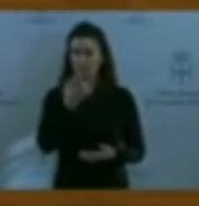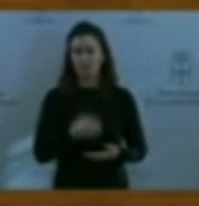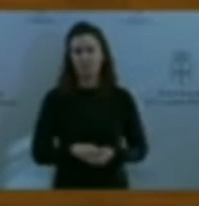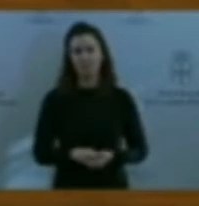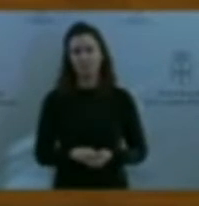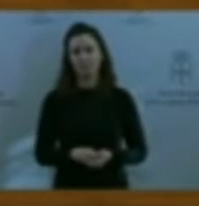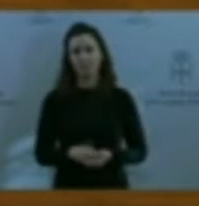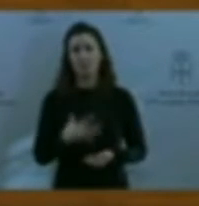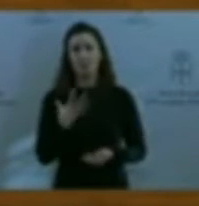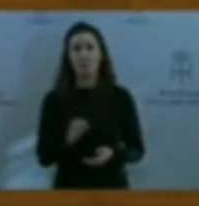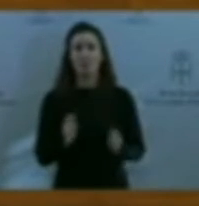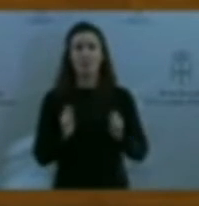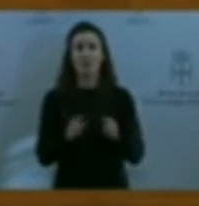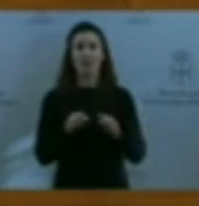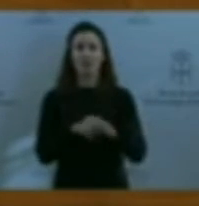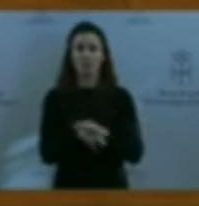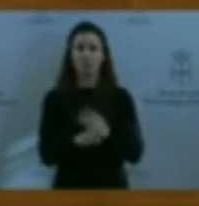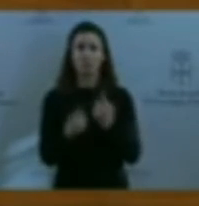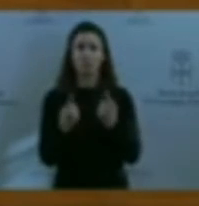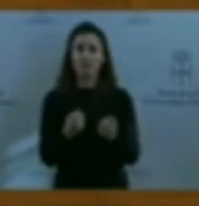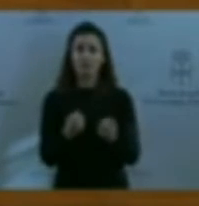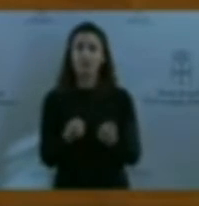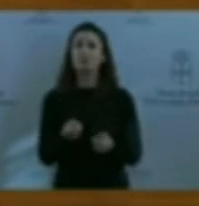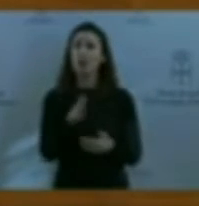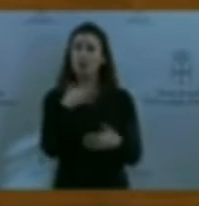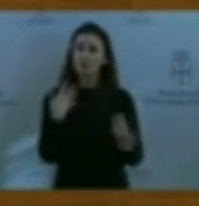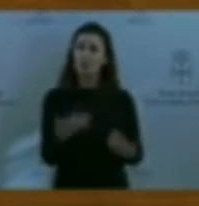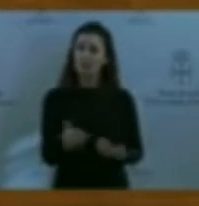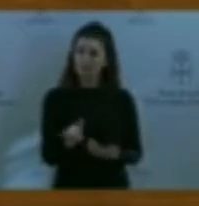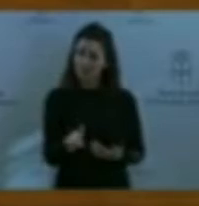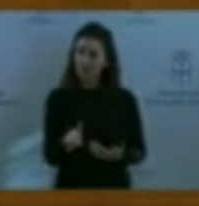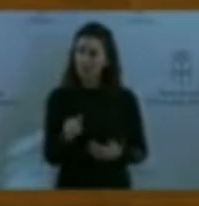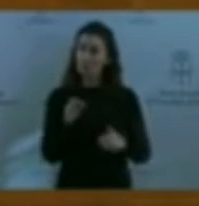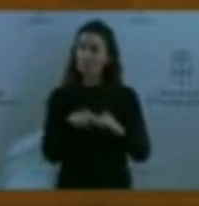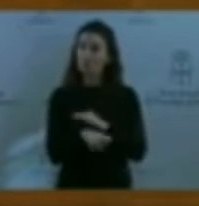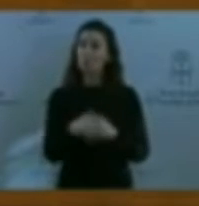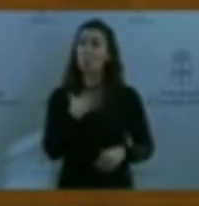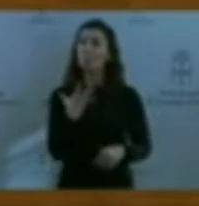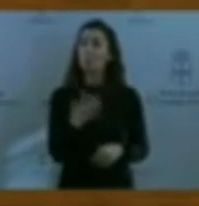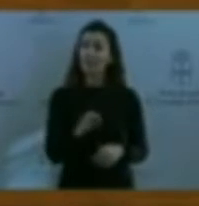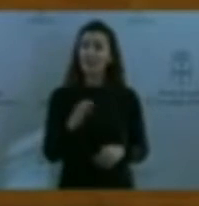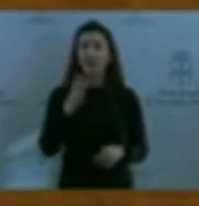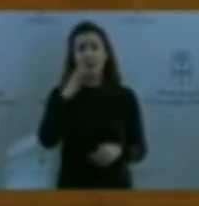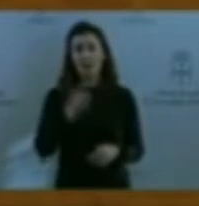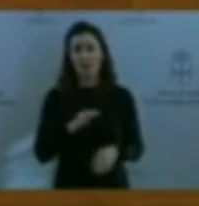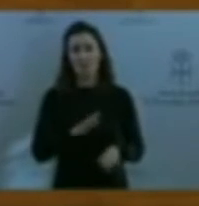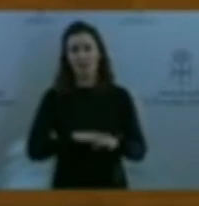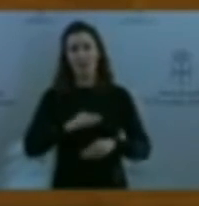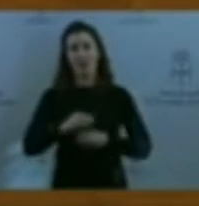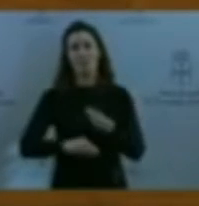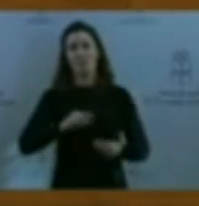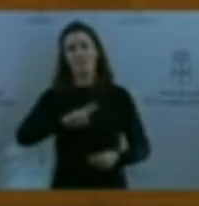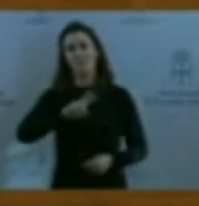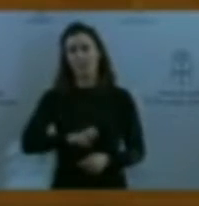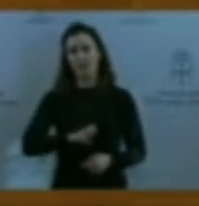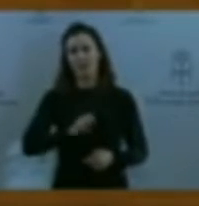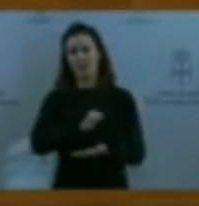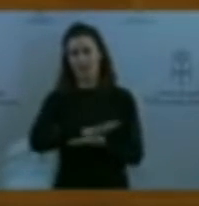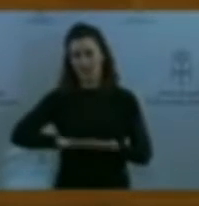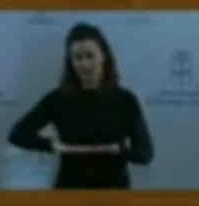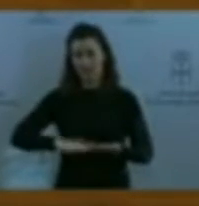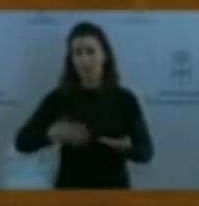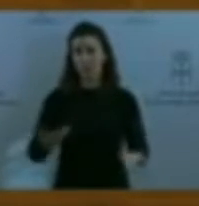y existentes, los recursos posibles y reales, para hacer valer esa garantía. Y que el centro de la garantía no es